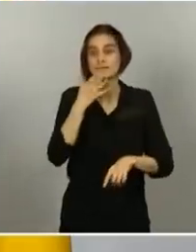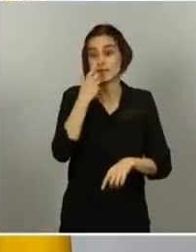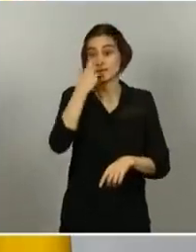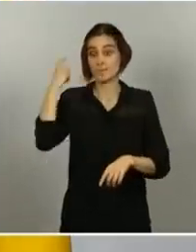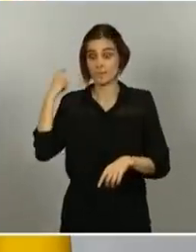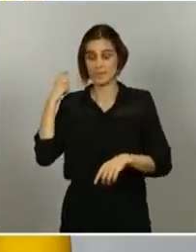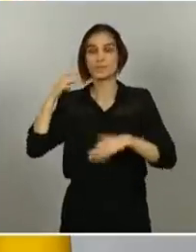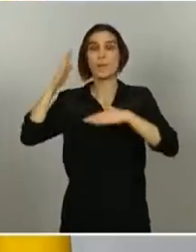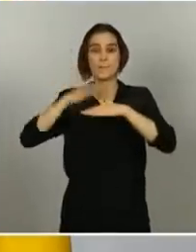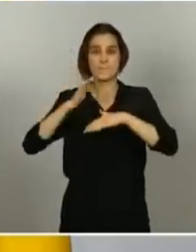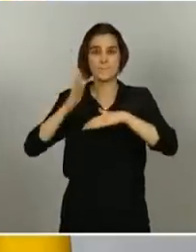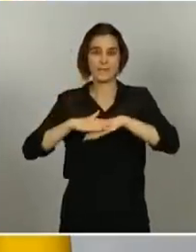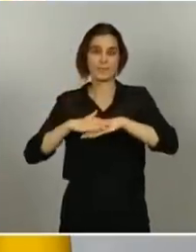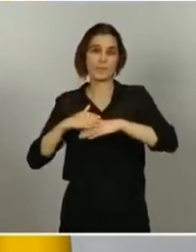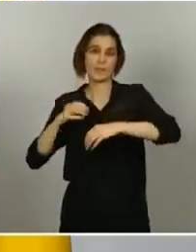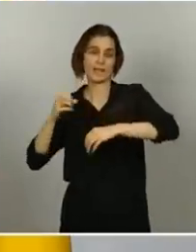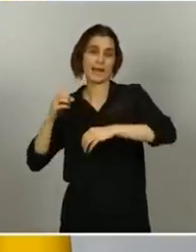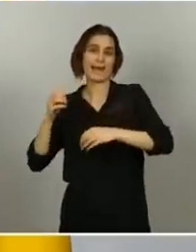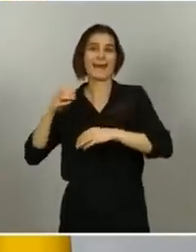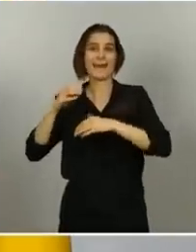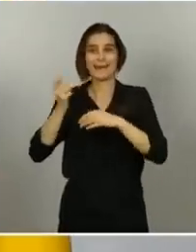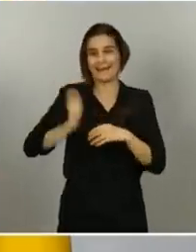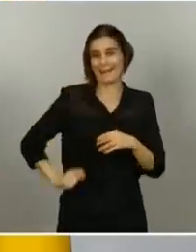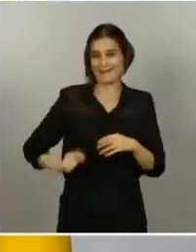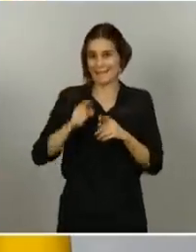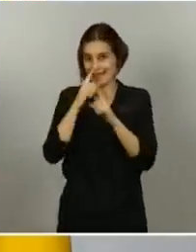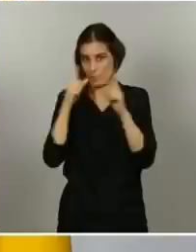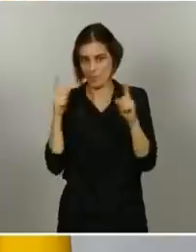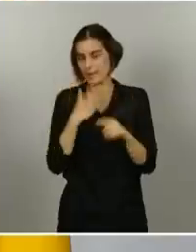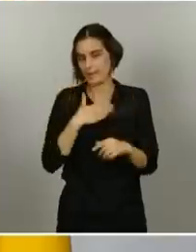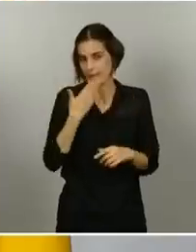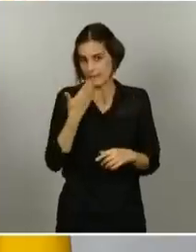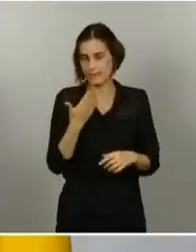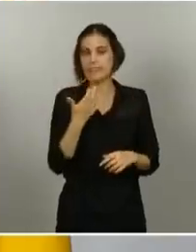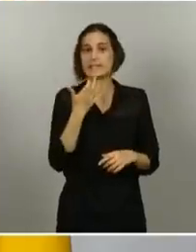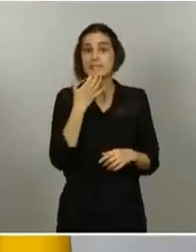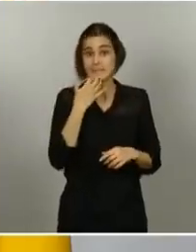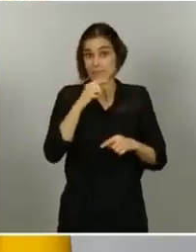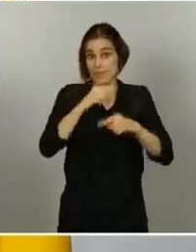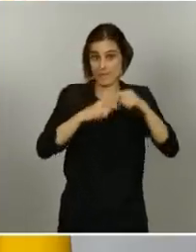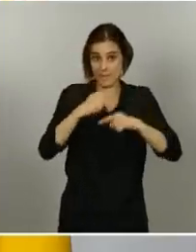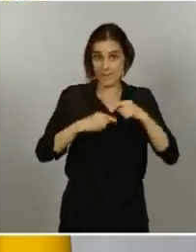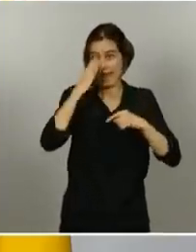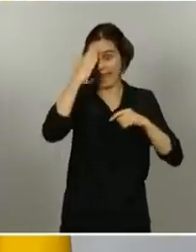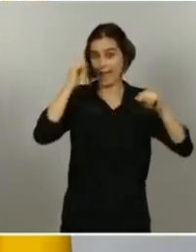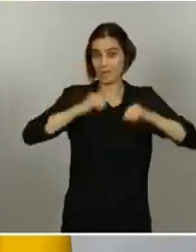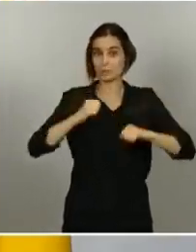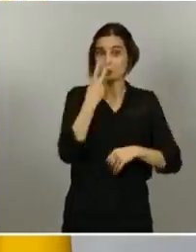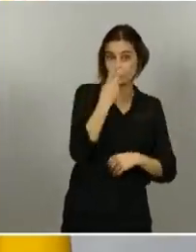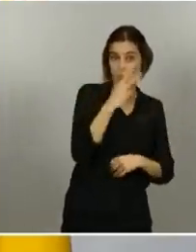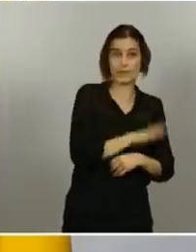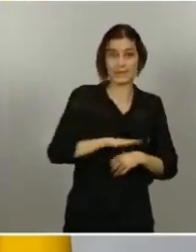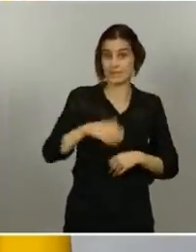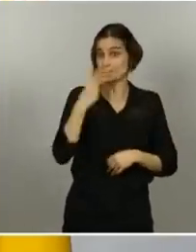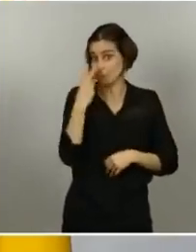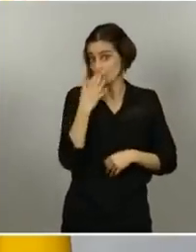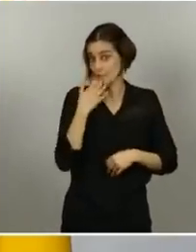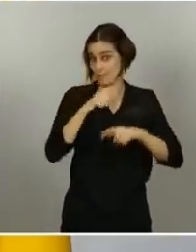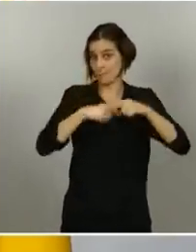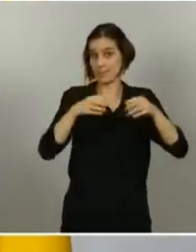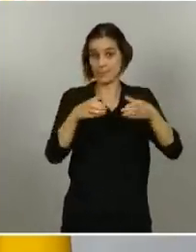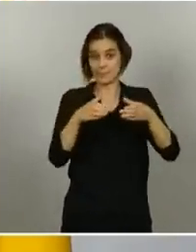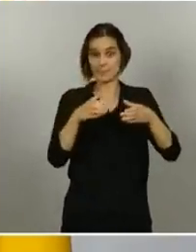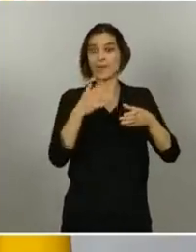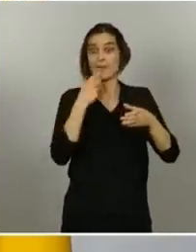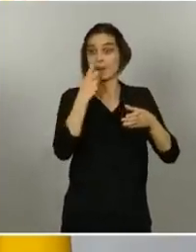con os umbrales que já hemos explicado por exemplo en o caso de unha unidade de convivencia con dos adultos e dos menores seus ingresos no ano anterior non deben